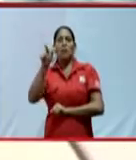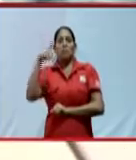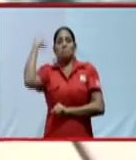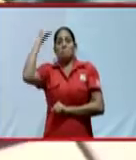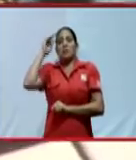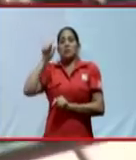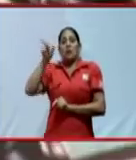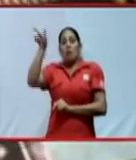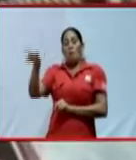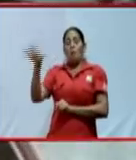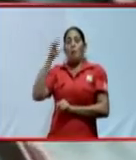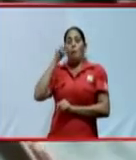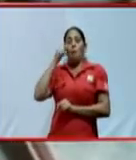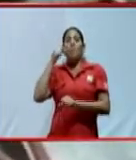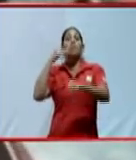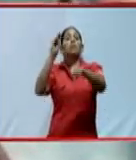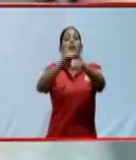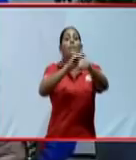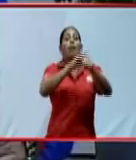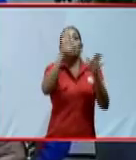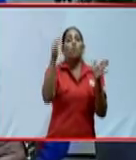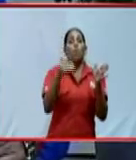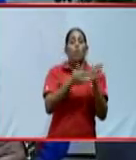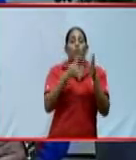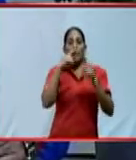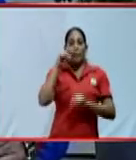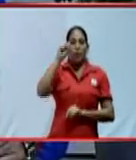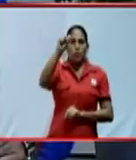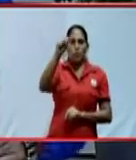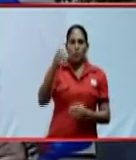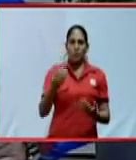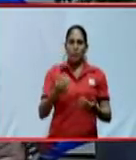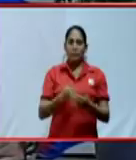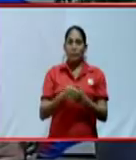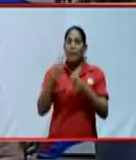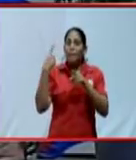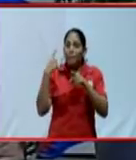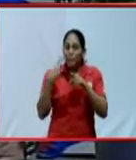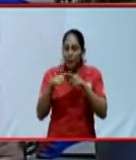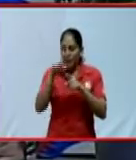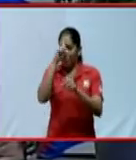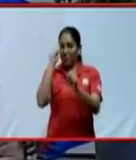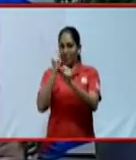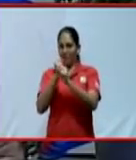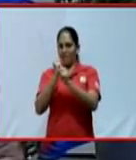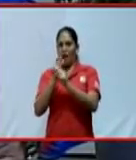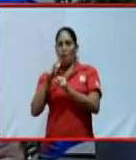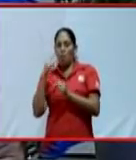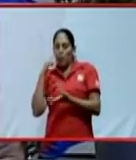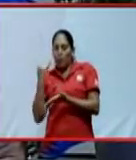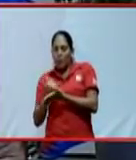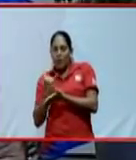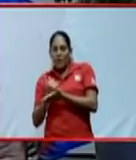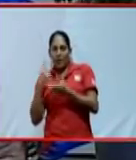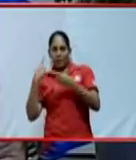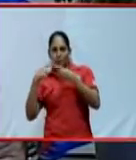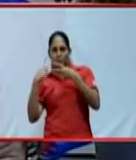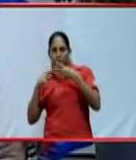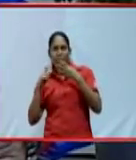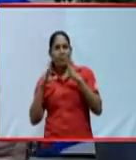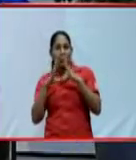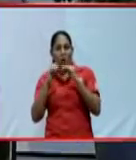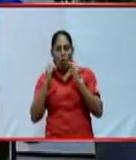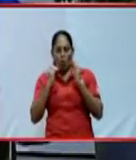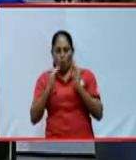presentar pruebas se venían realizando. Hicimos detenciones muy importantes el día de ayer, en la noche,